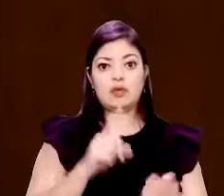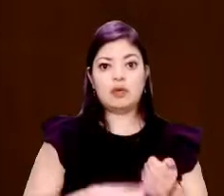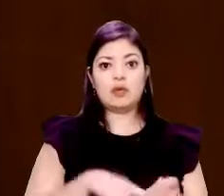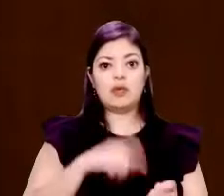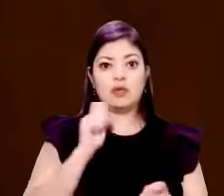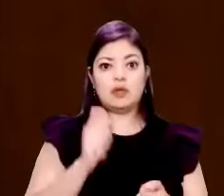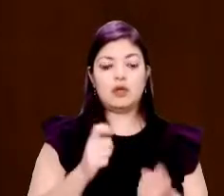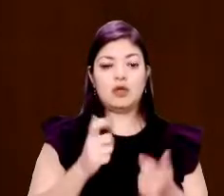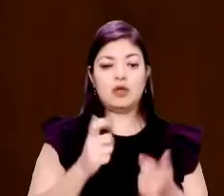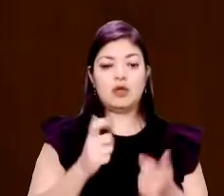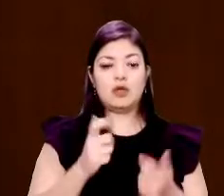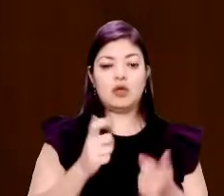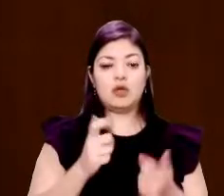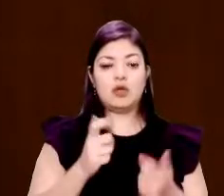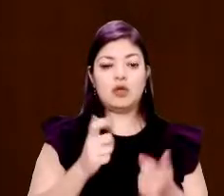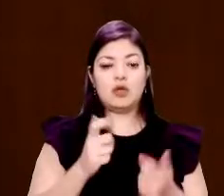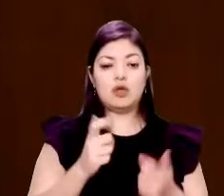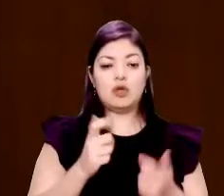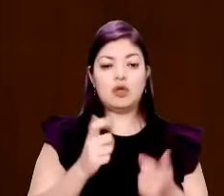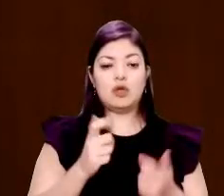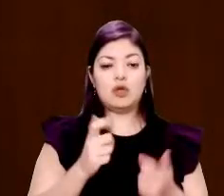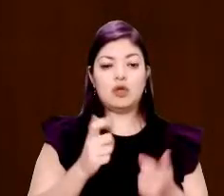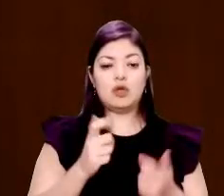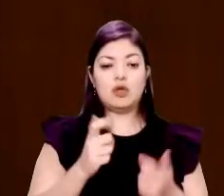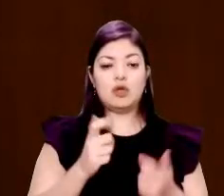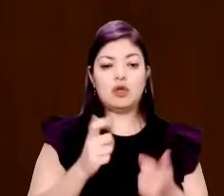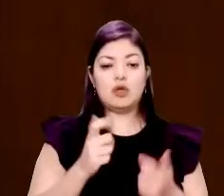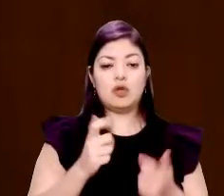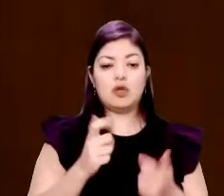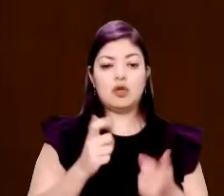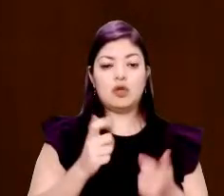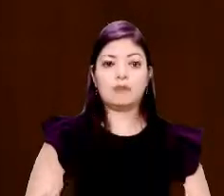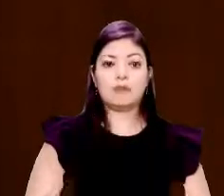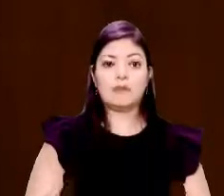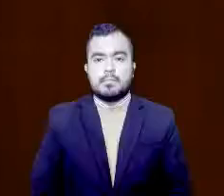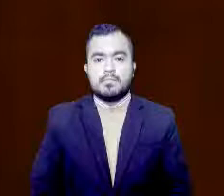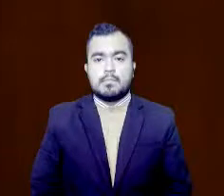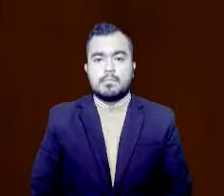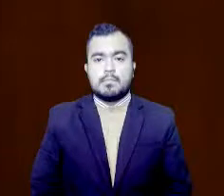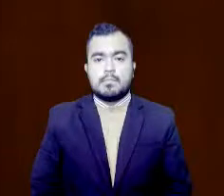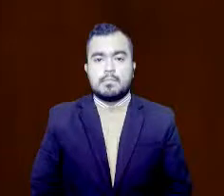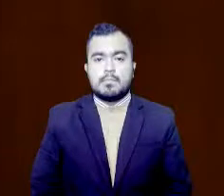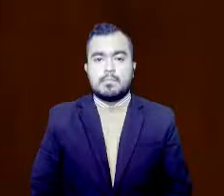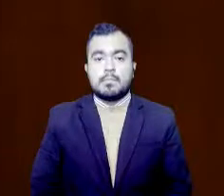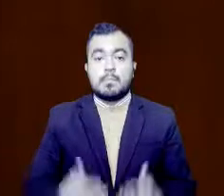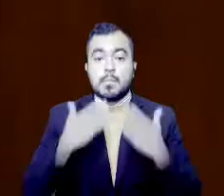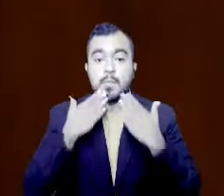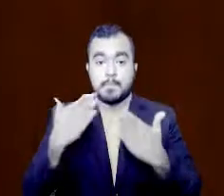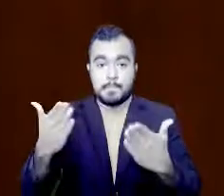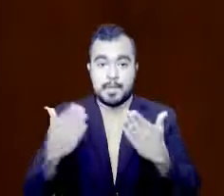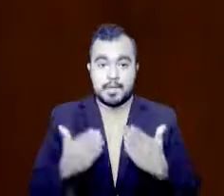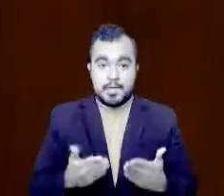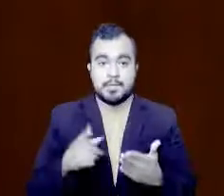del Partido del Trabajo, le damos la más cordial bienvenida a esta soberanía, la Casa del Pueblo.